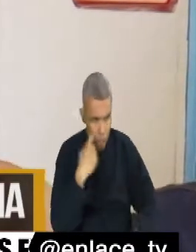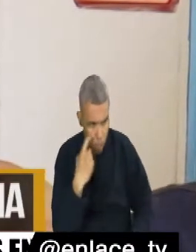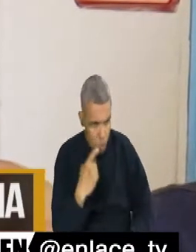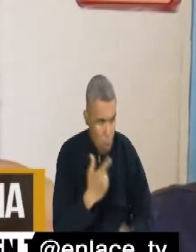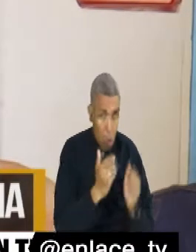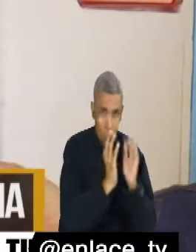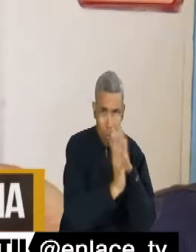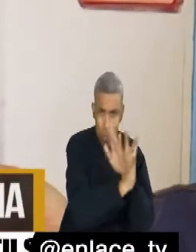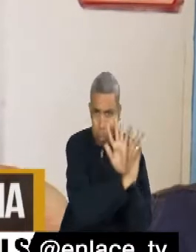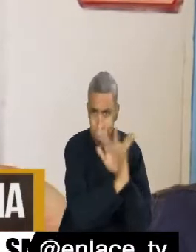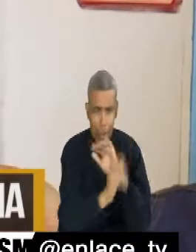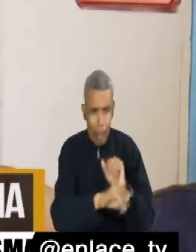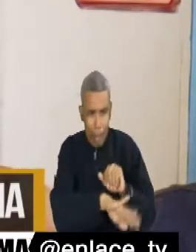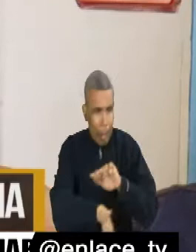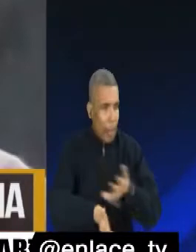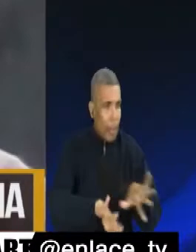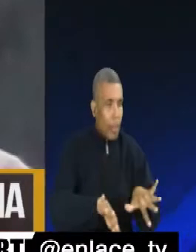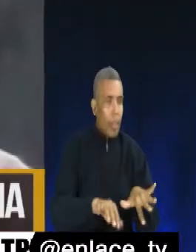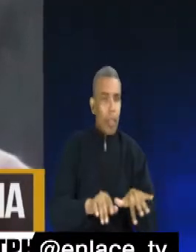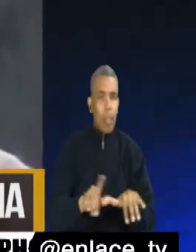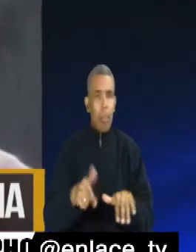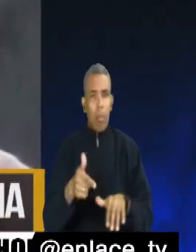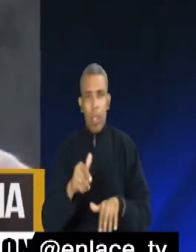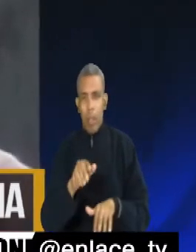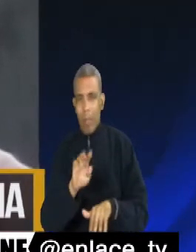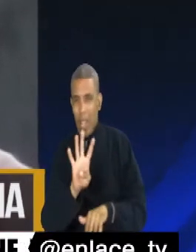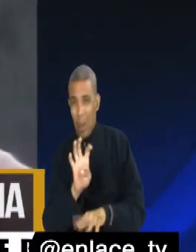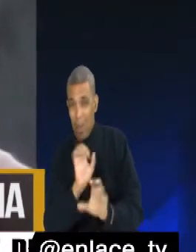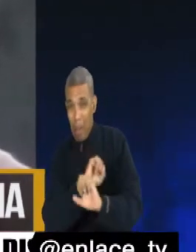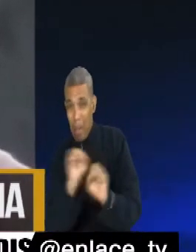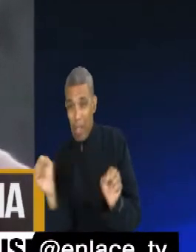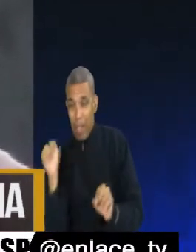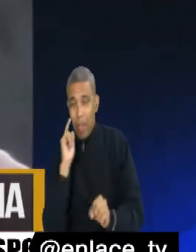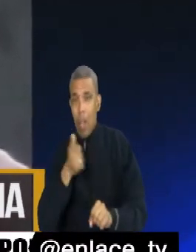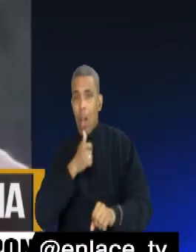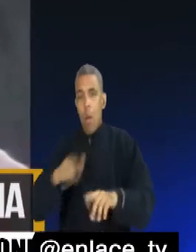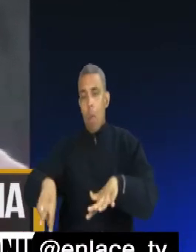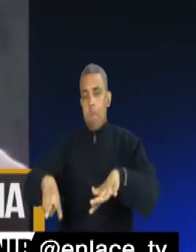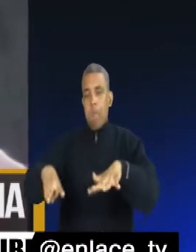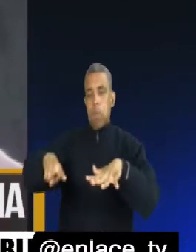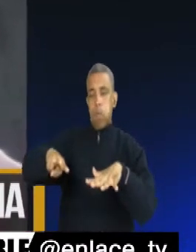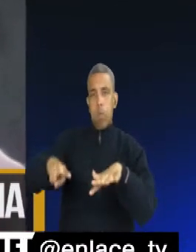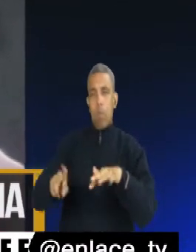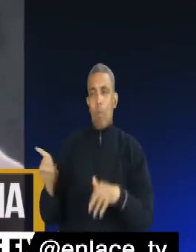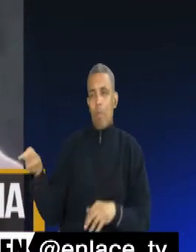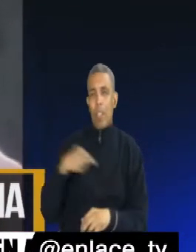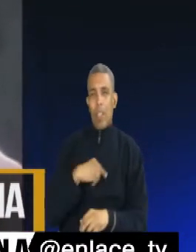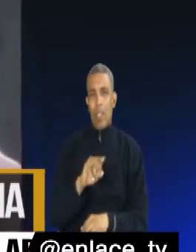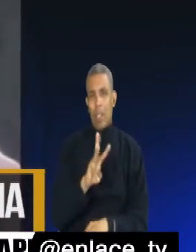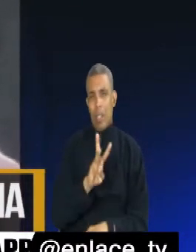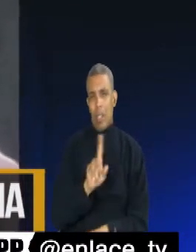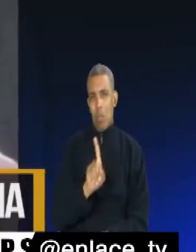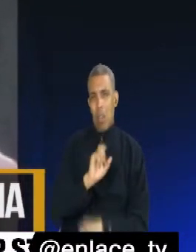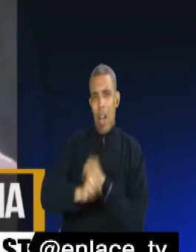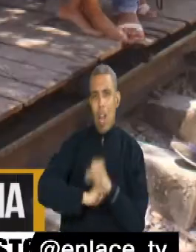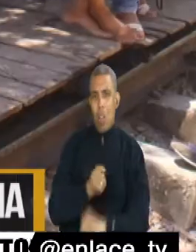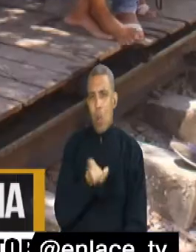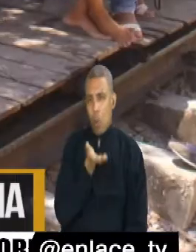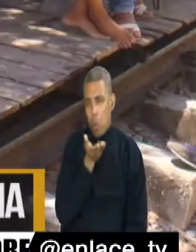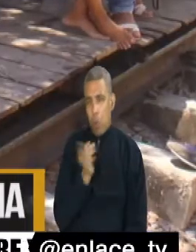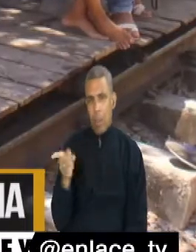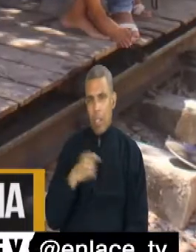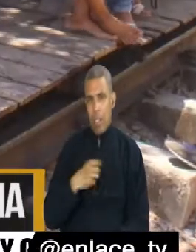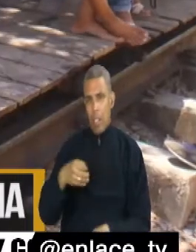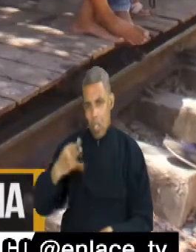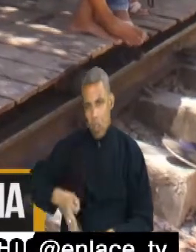la mañana, pues el cuerpo flotó. Reinaldo Chancú tenía 31 años de edad y era electricista de profesión, pero ante el desempleo de la ciudad se dedicaba